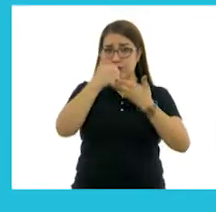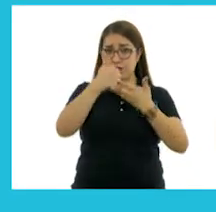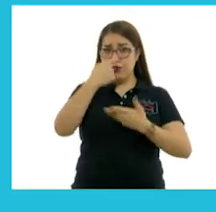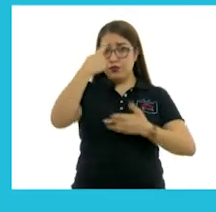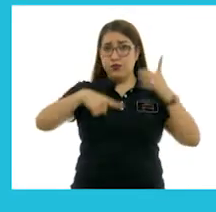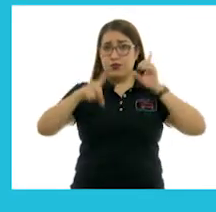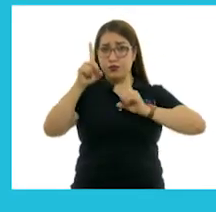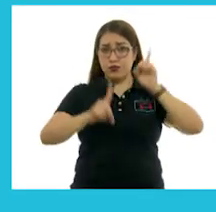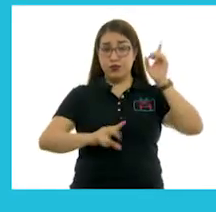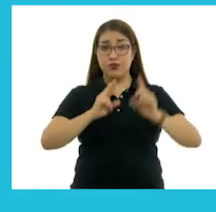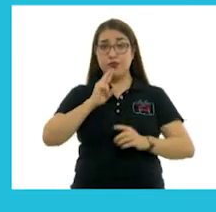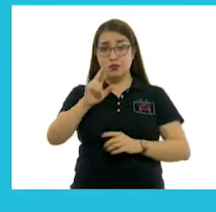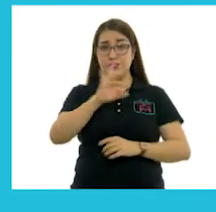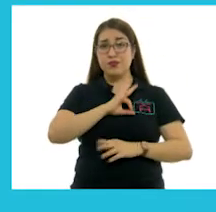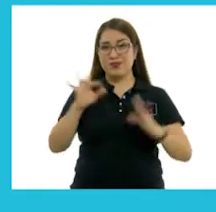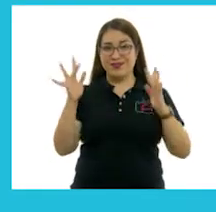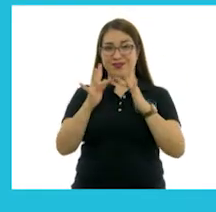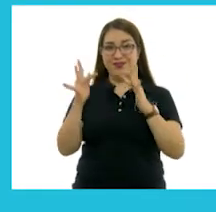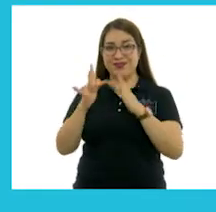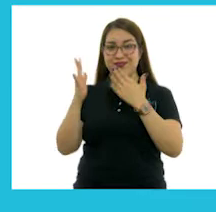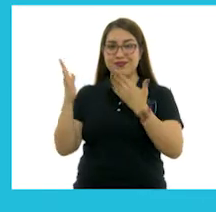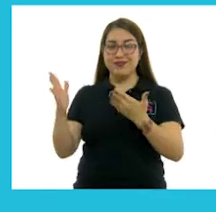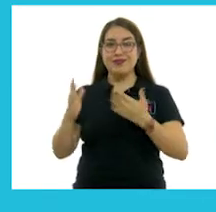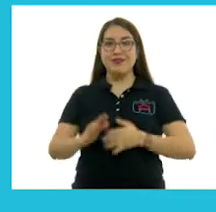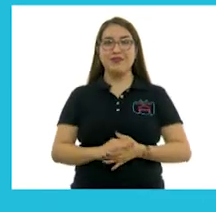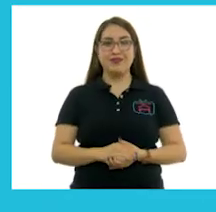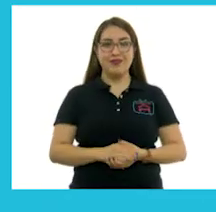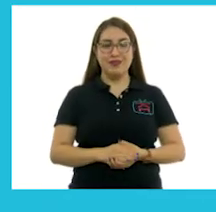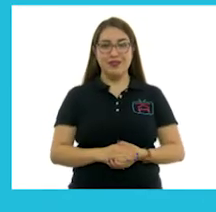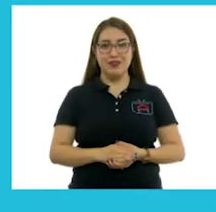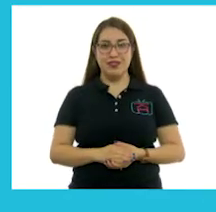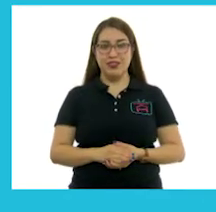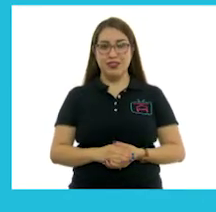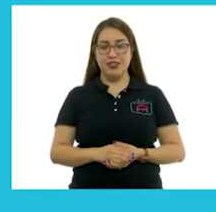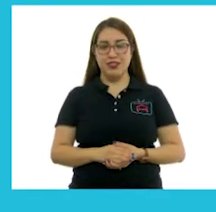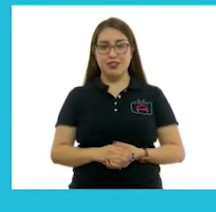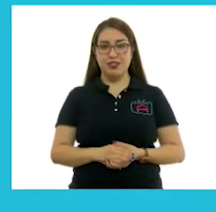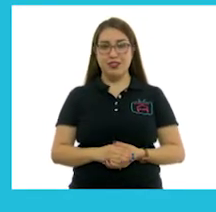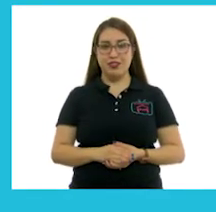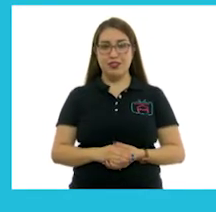Si necesitas ayuda para resolver tus dudas, contáctanos.